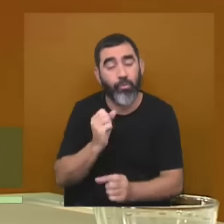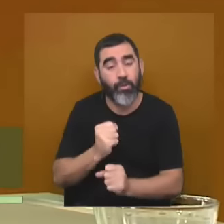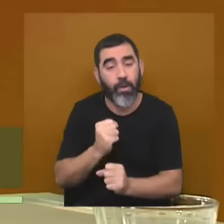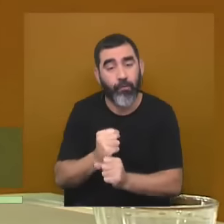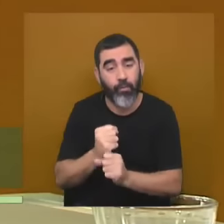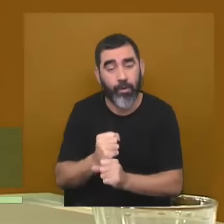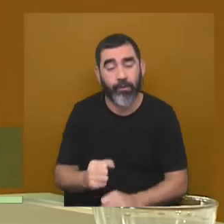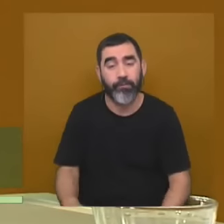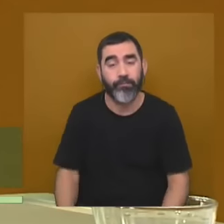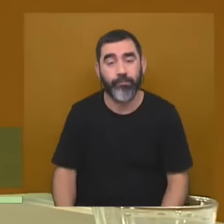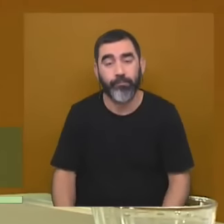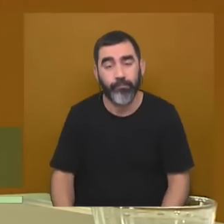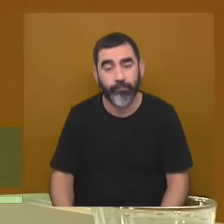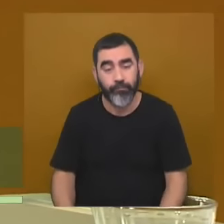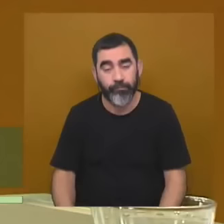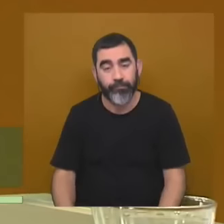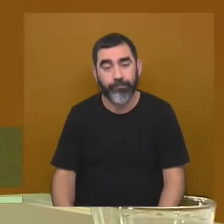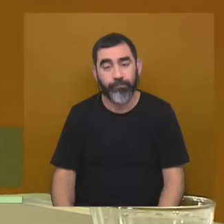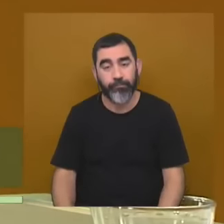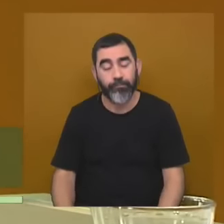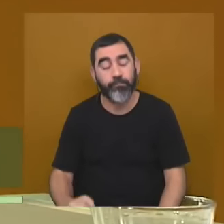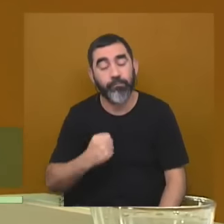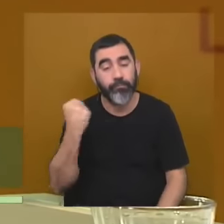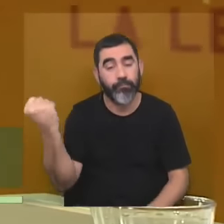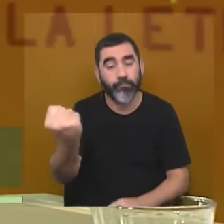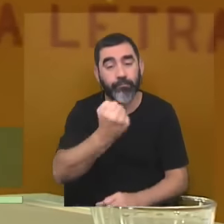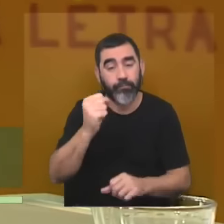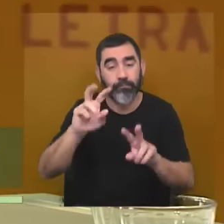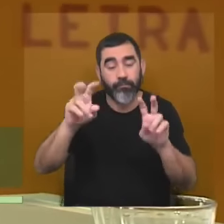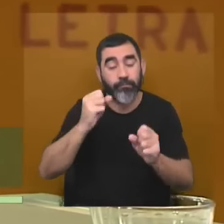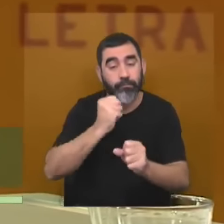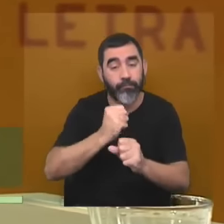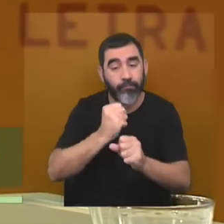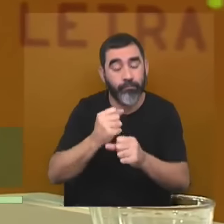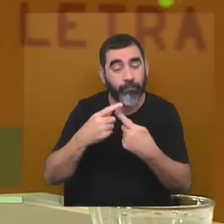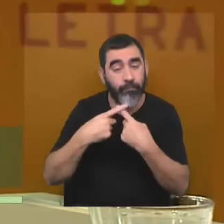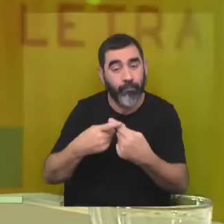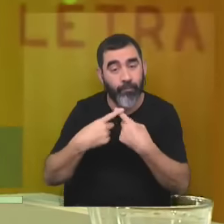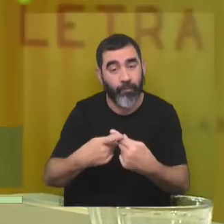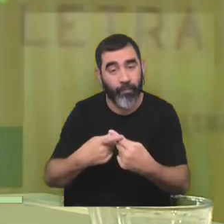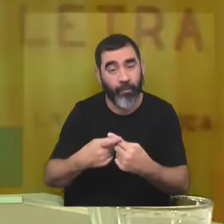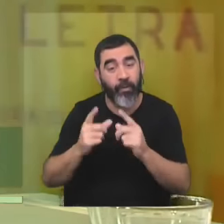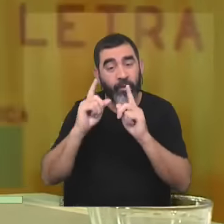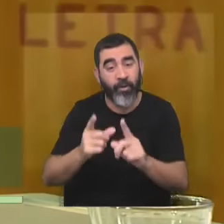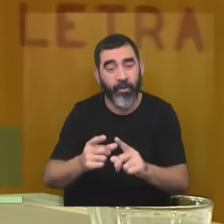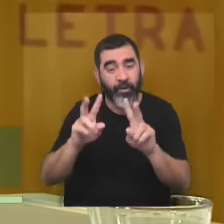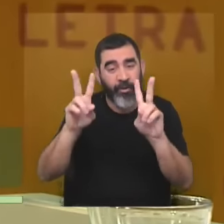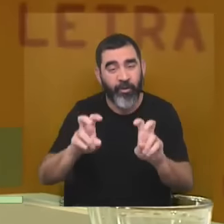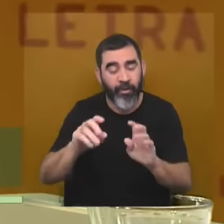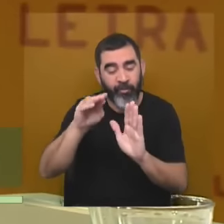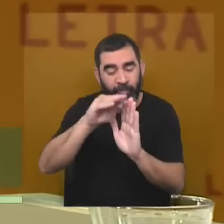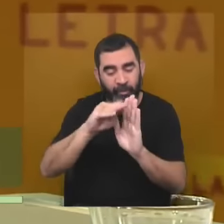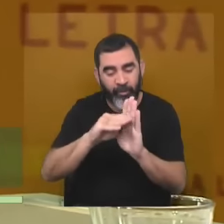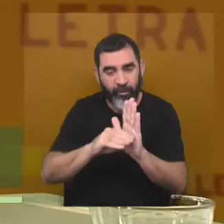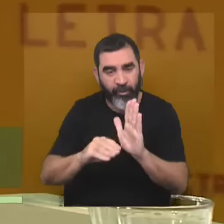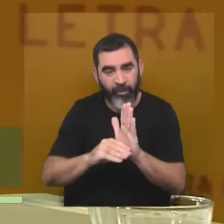tenemos todas y todas Entonces nos parece más que fundamental colocar el tema del trabajo arriba de la mesa colocar también des el punto de vista programático